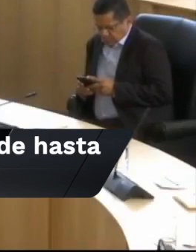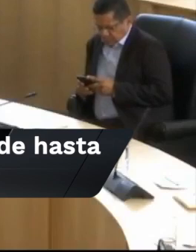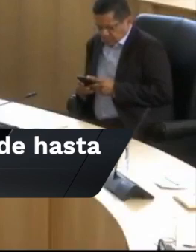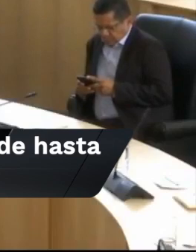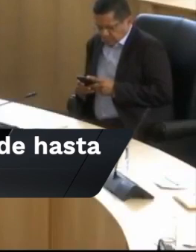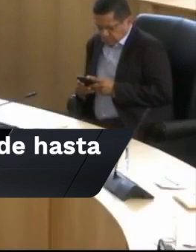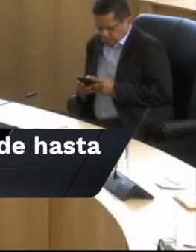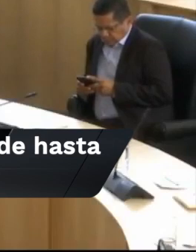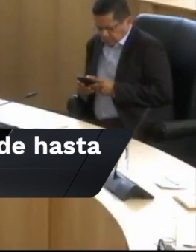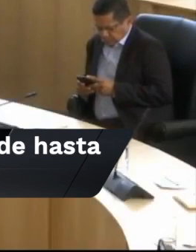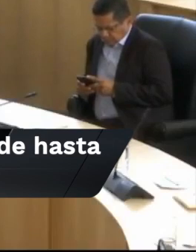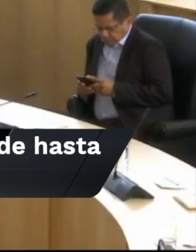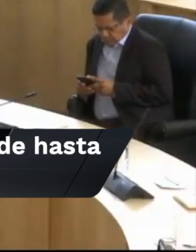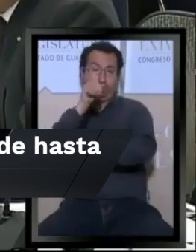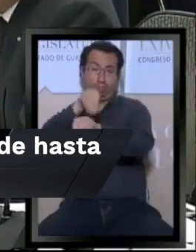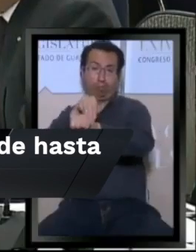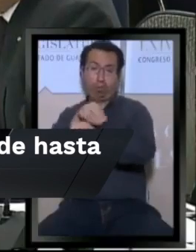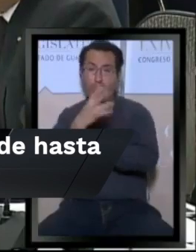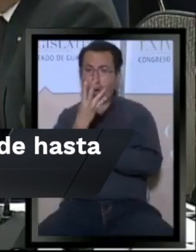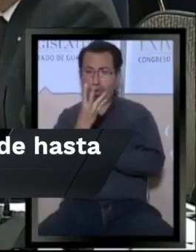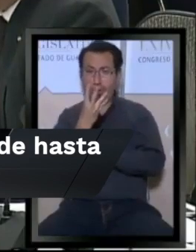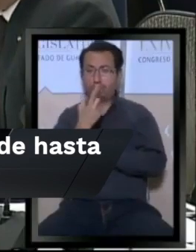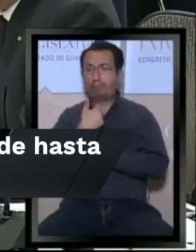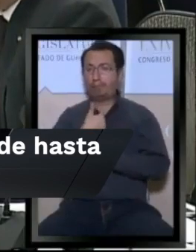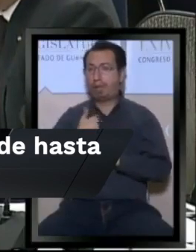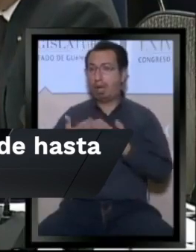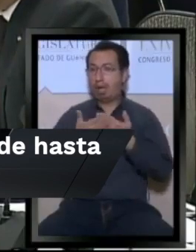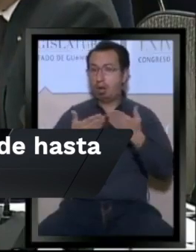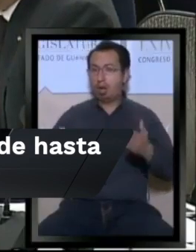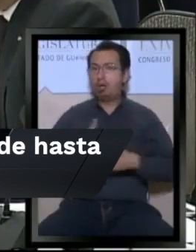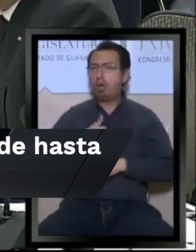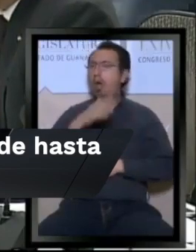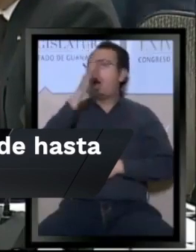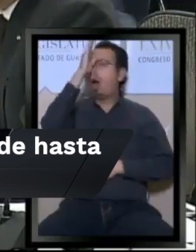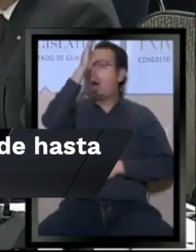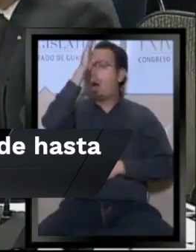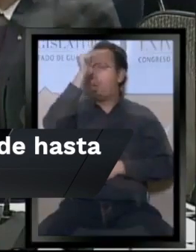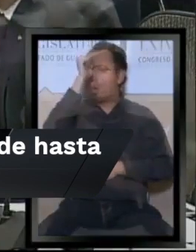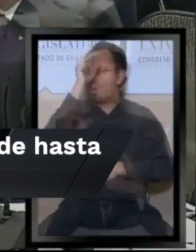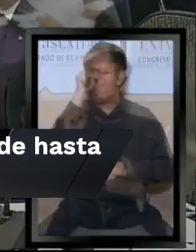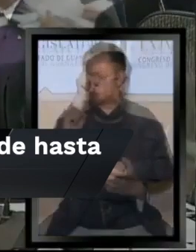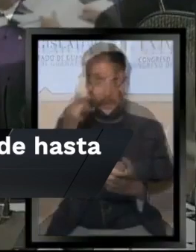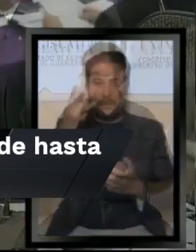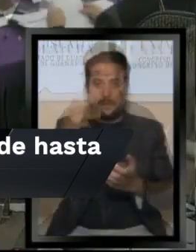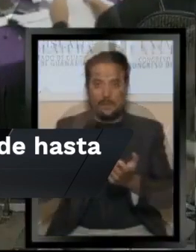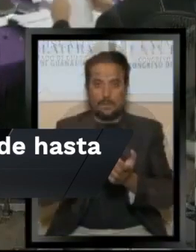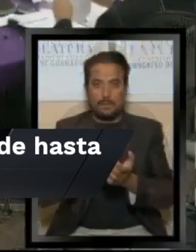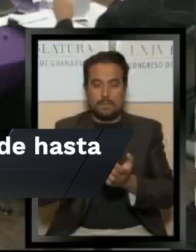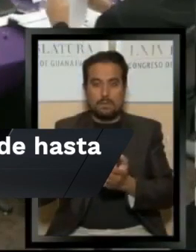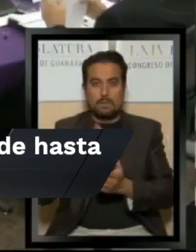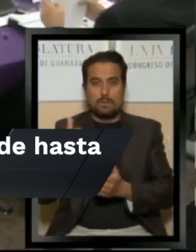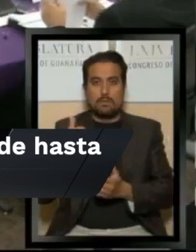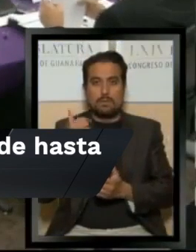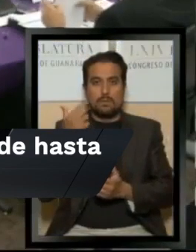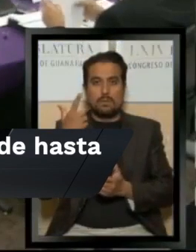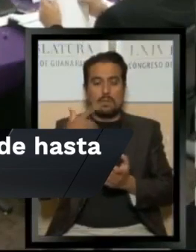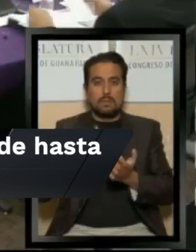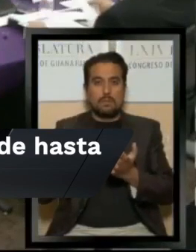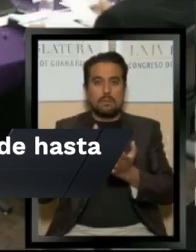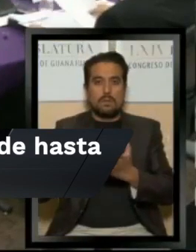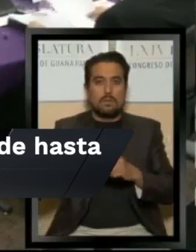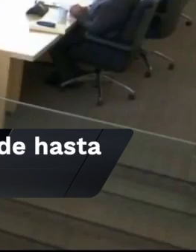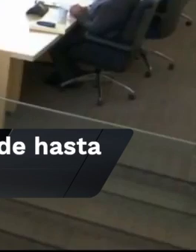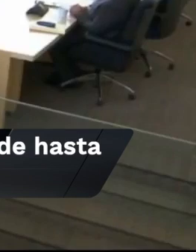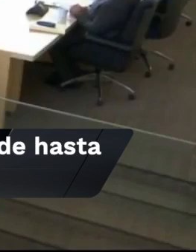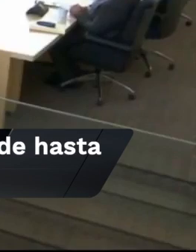7 años de prisión y 75 días de multas, y quienes alcanzarían la máxima pena serían personas que laboren en instituciones de seguridad pública, que utilicen